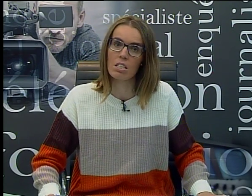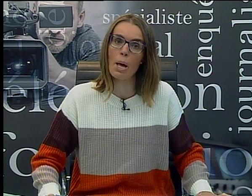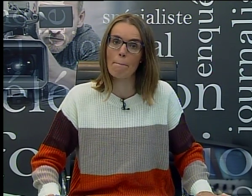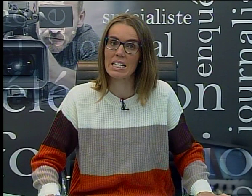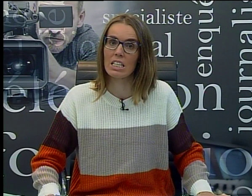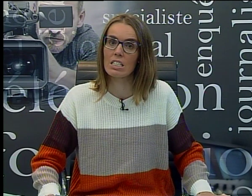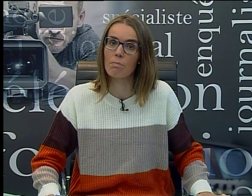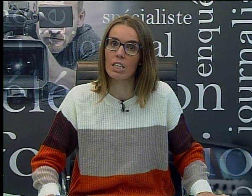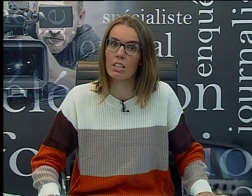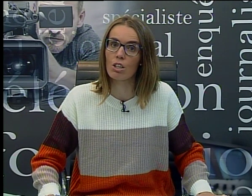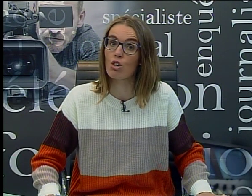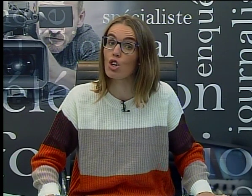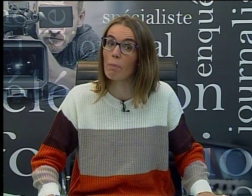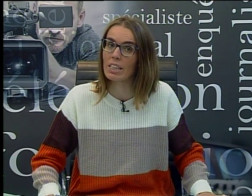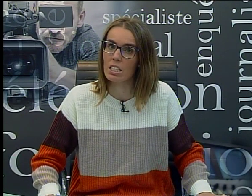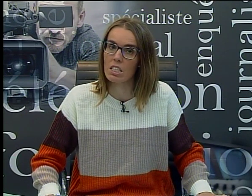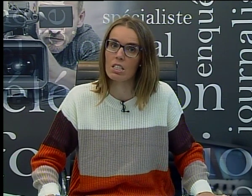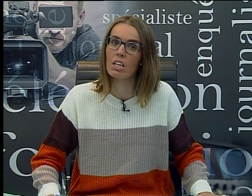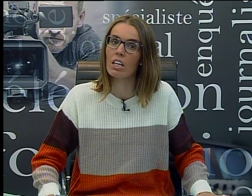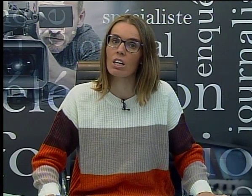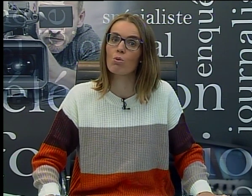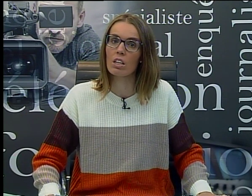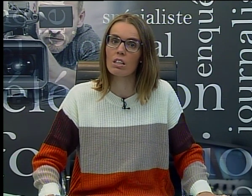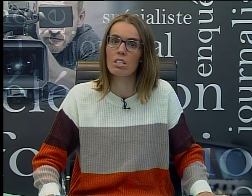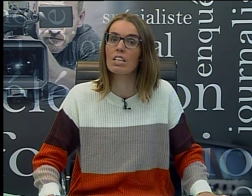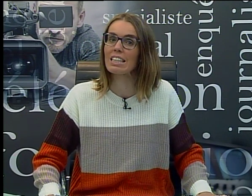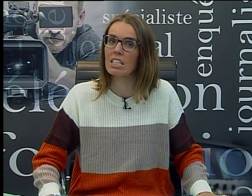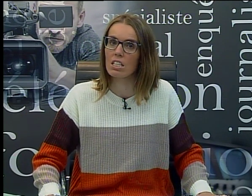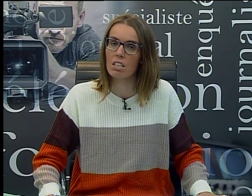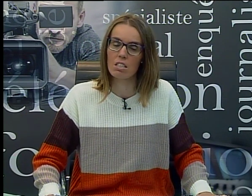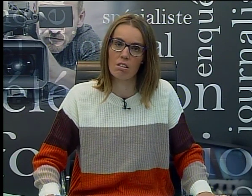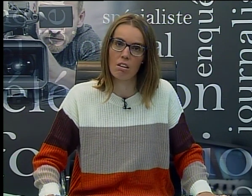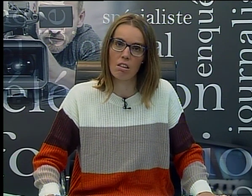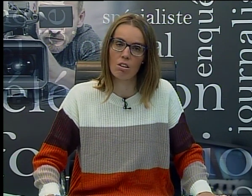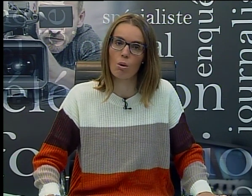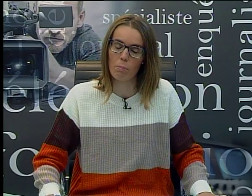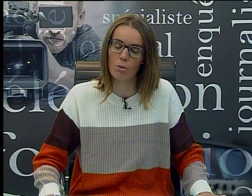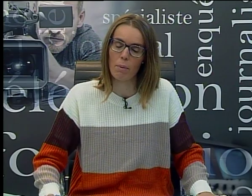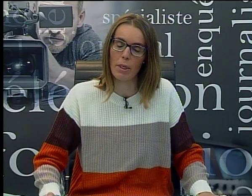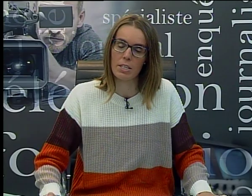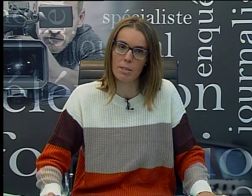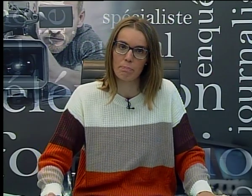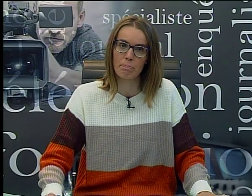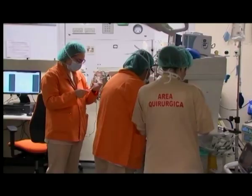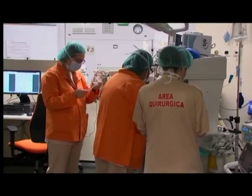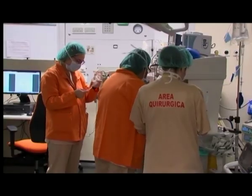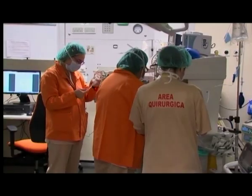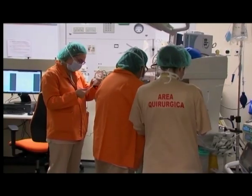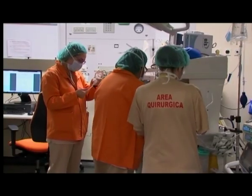36 más que la semana anterior, 96 eran urgentes y 335 programadas.